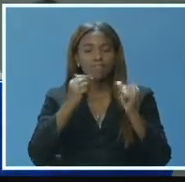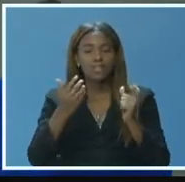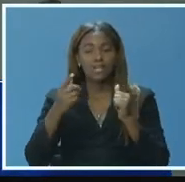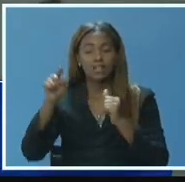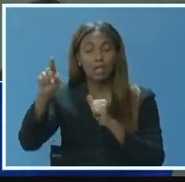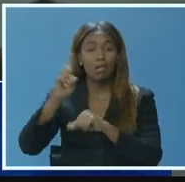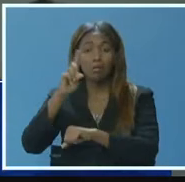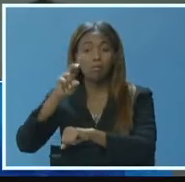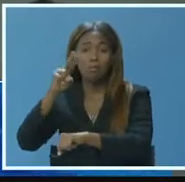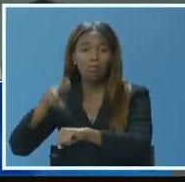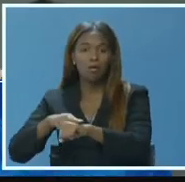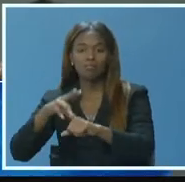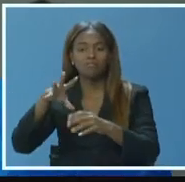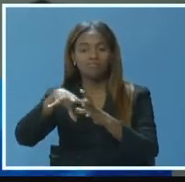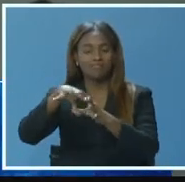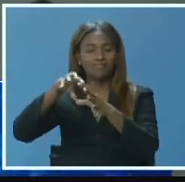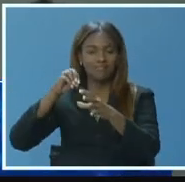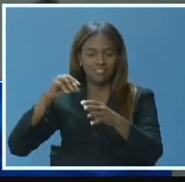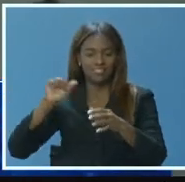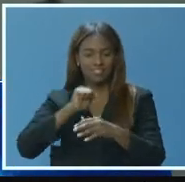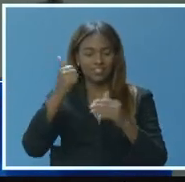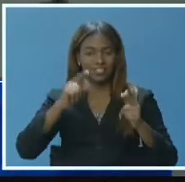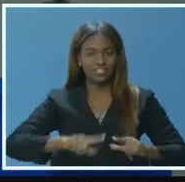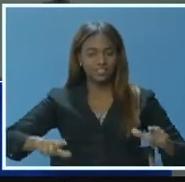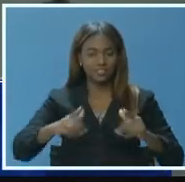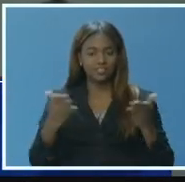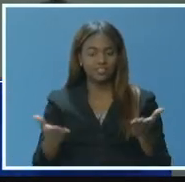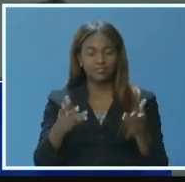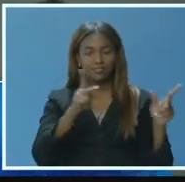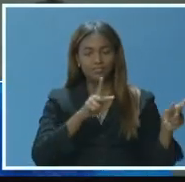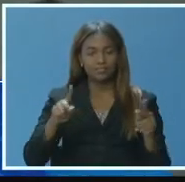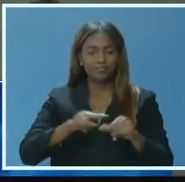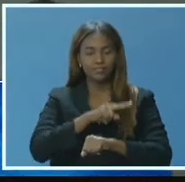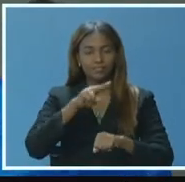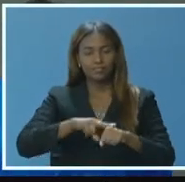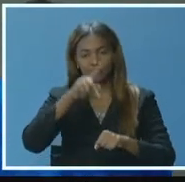Nacional al Plan Nacional para la Estrategia